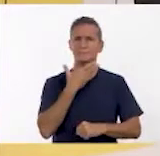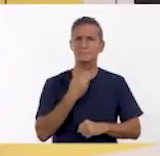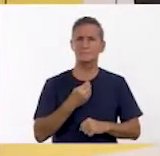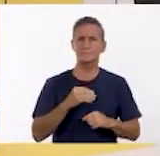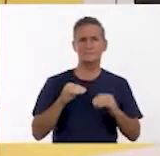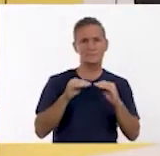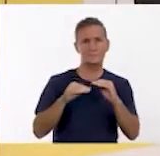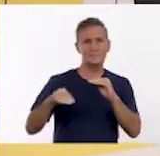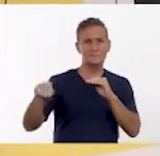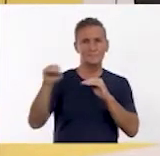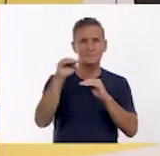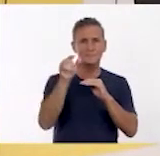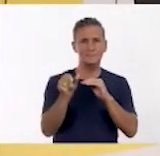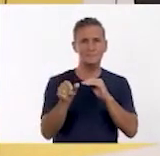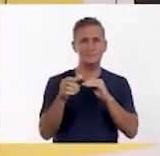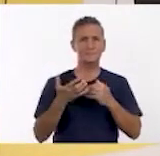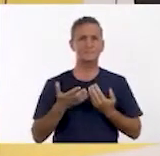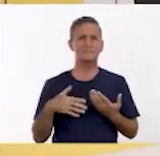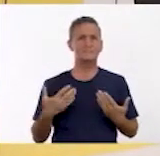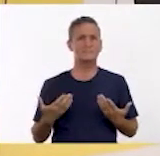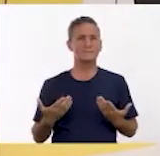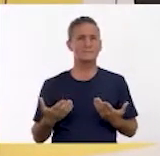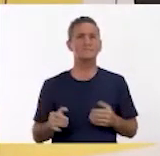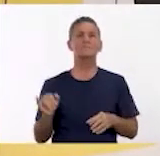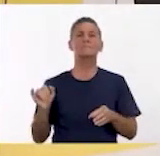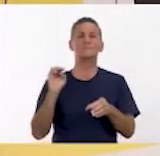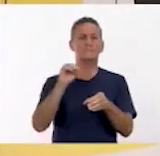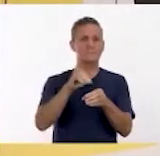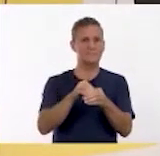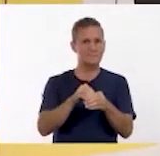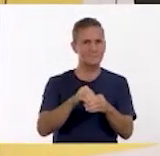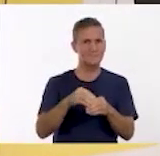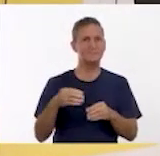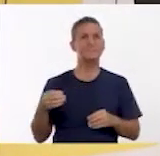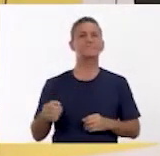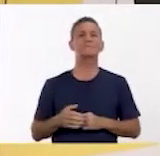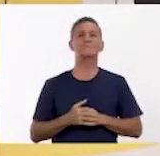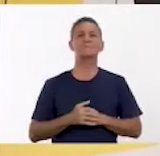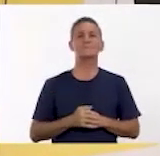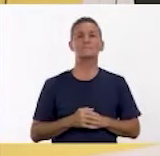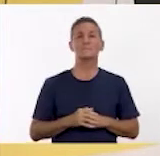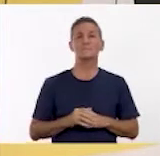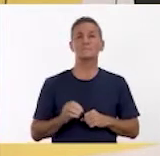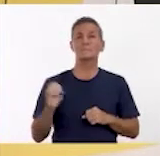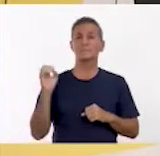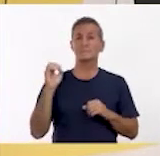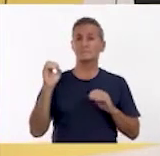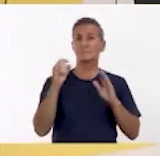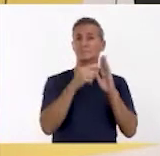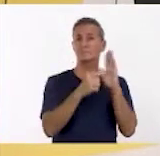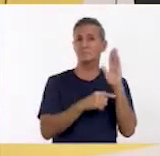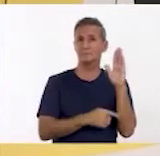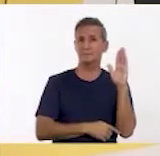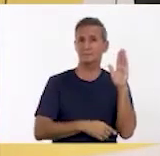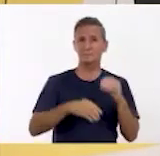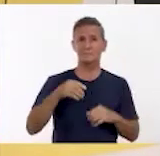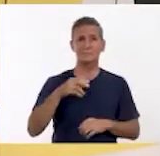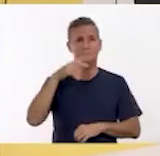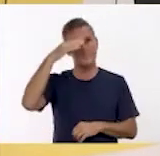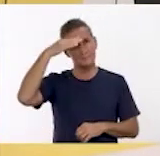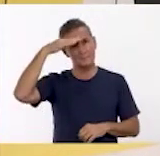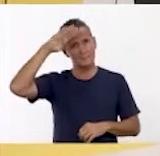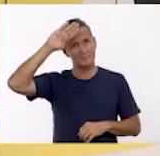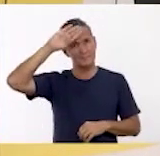la enseñanza de jóvenes y adultos que se incorporarán próximamente cuando